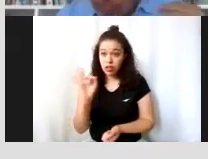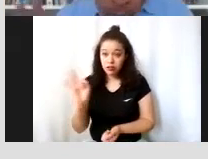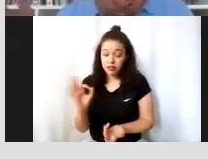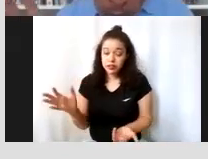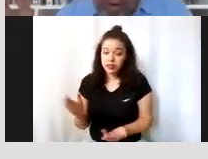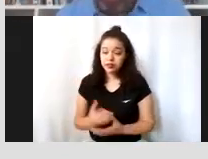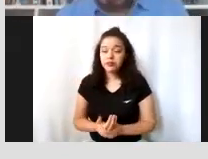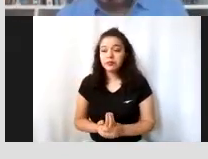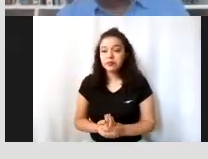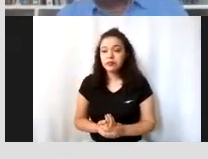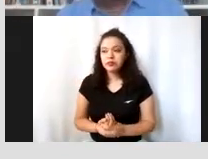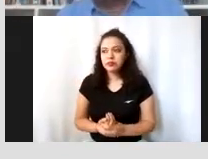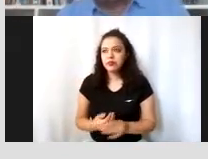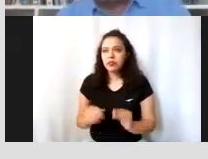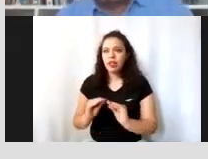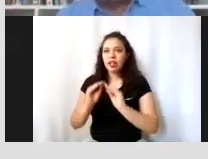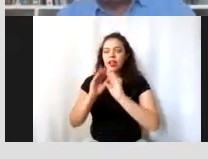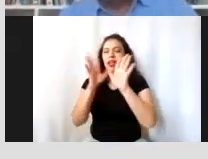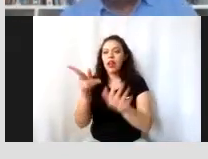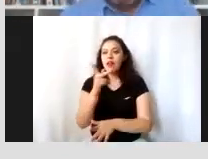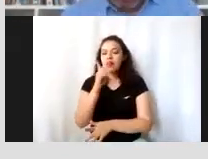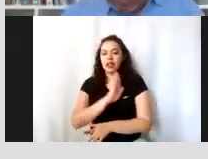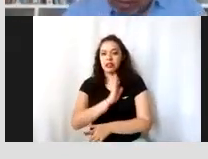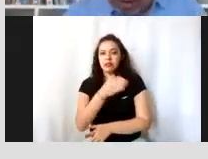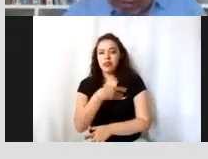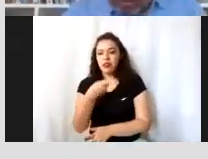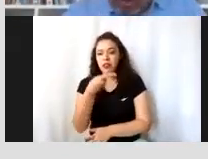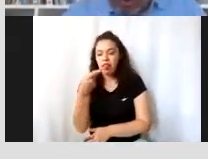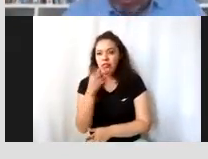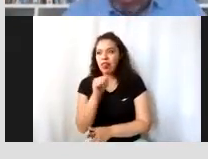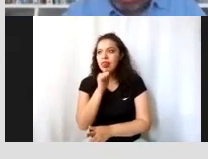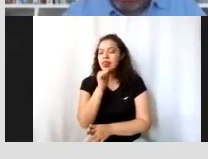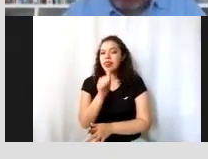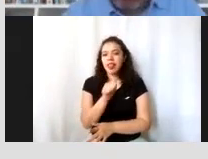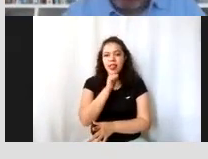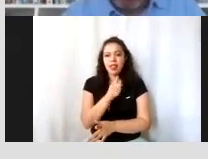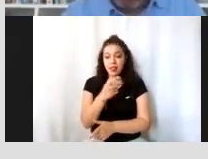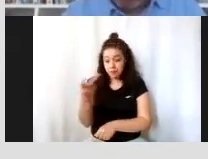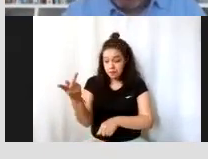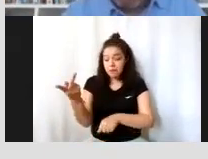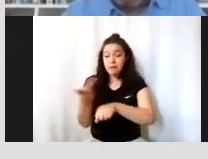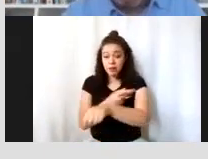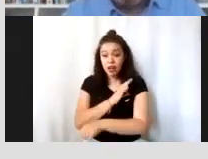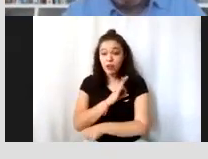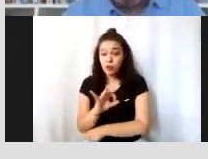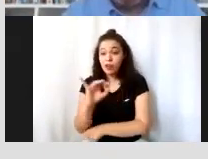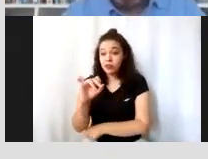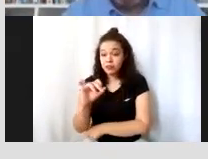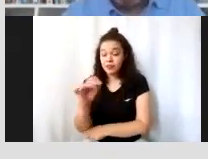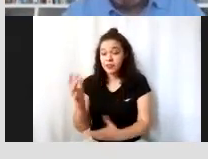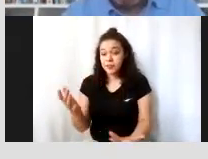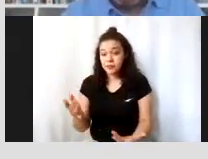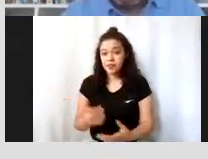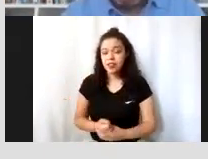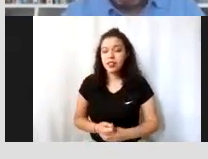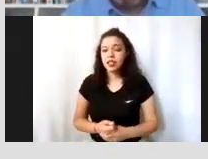y que por supuesto no hable dos palabras del castellano. Estas cosas pueden pasar, desgraciadamente, por